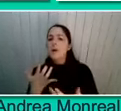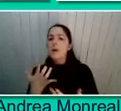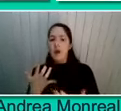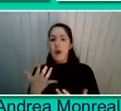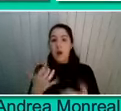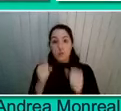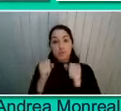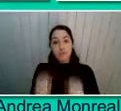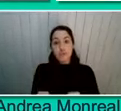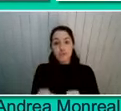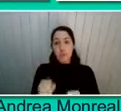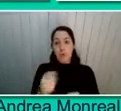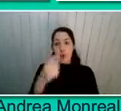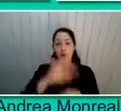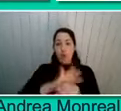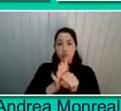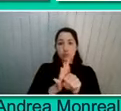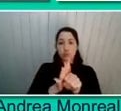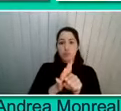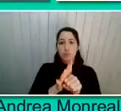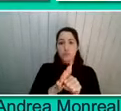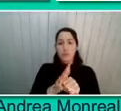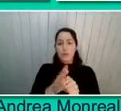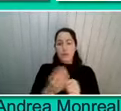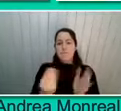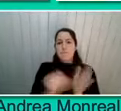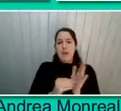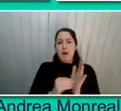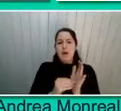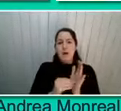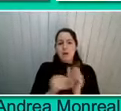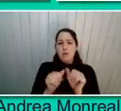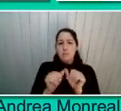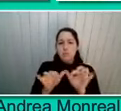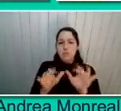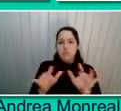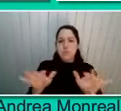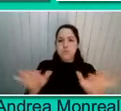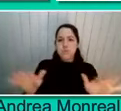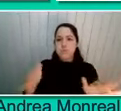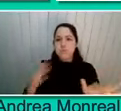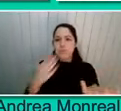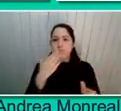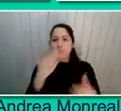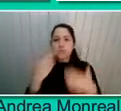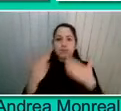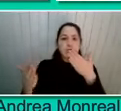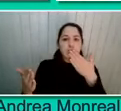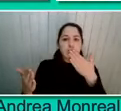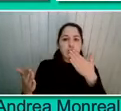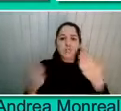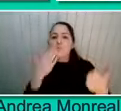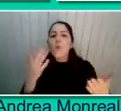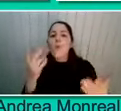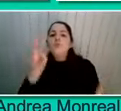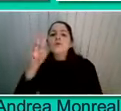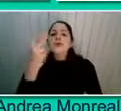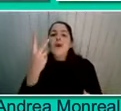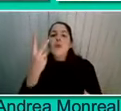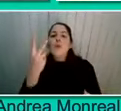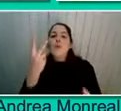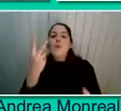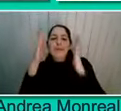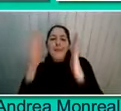contagios, porque naturalmente se ha visto en nuestros países que va a venir una especie de segunda ola de contagio, y por supuesto usted, me imagino que